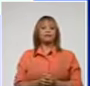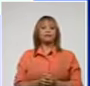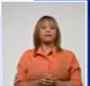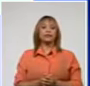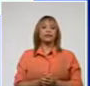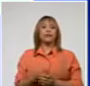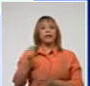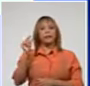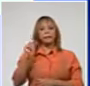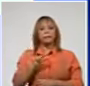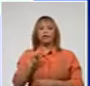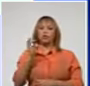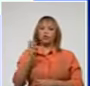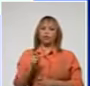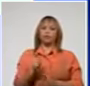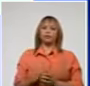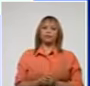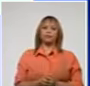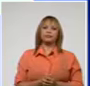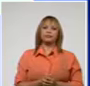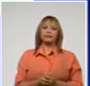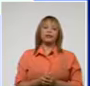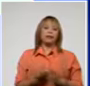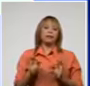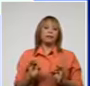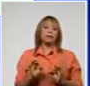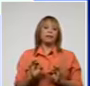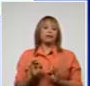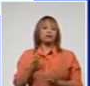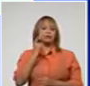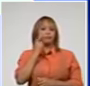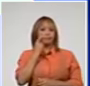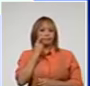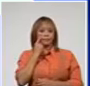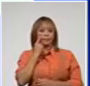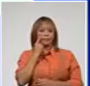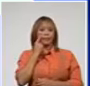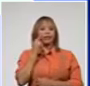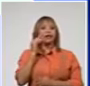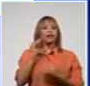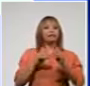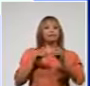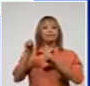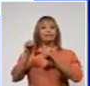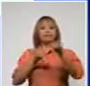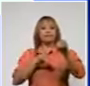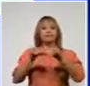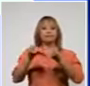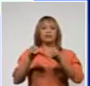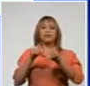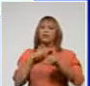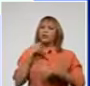es menor el número. Pero de todas formas, desen cuenta de la dispersión. Y yo lo hago